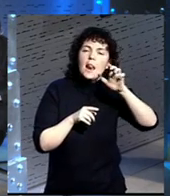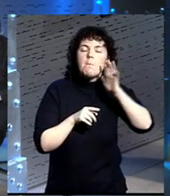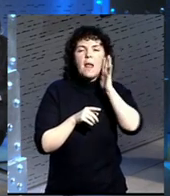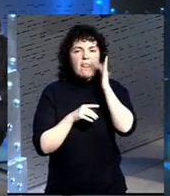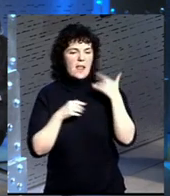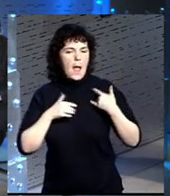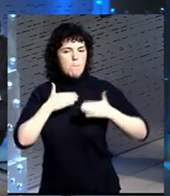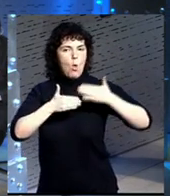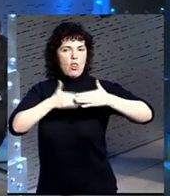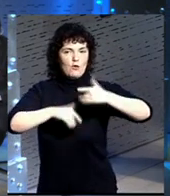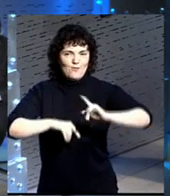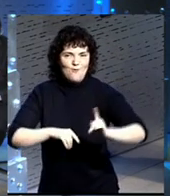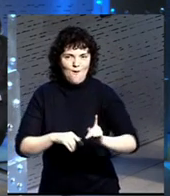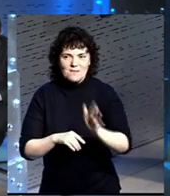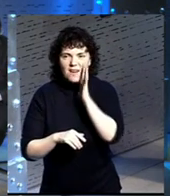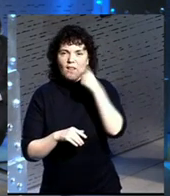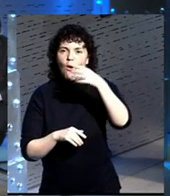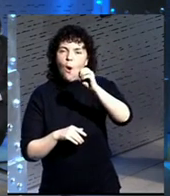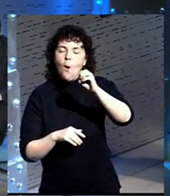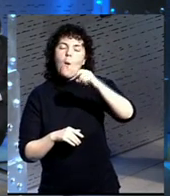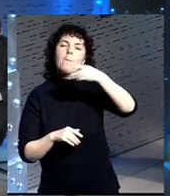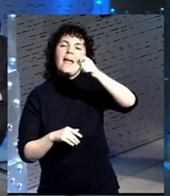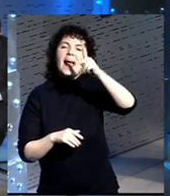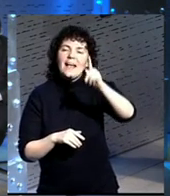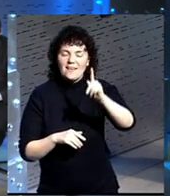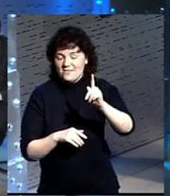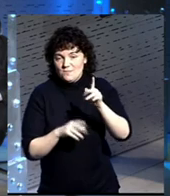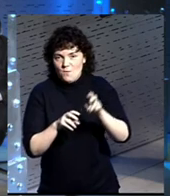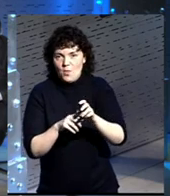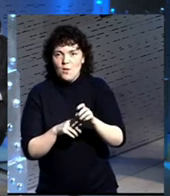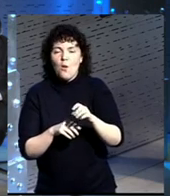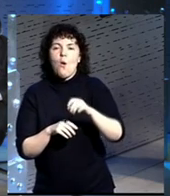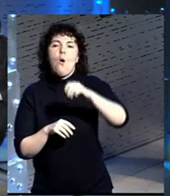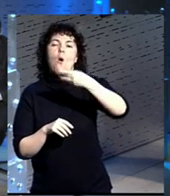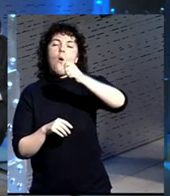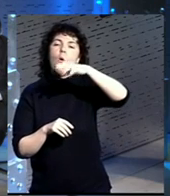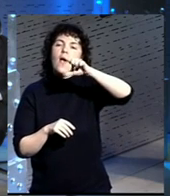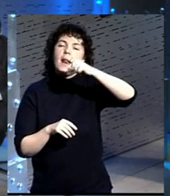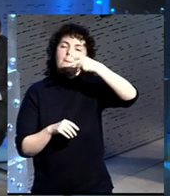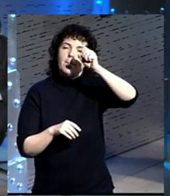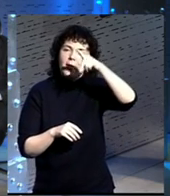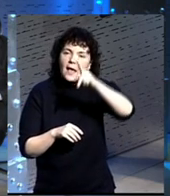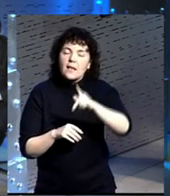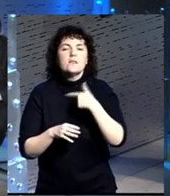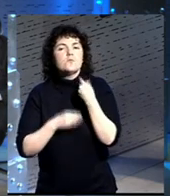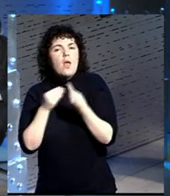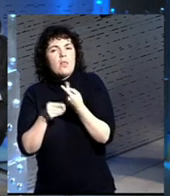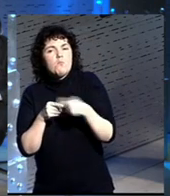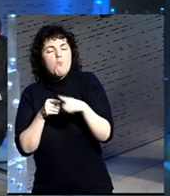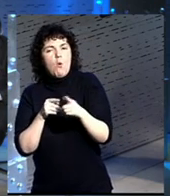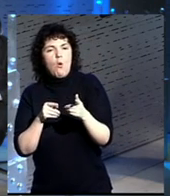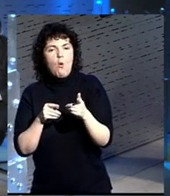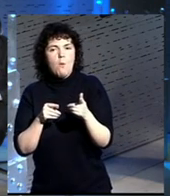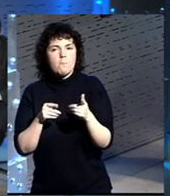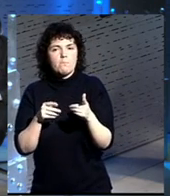incluso comparado con GoBank, sí, o Movenbank, ¿no? Donde ya te hacen un poco la predicción de